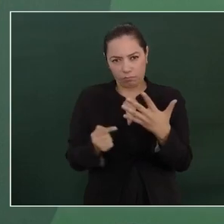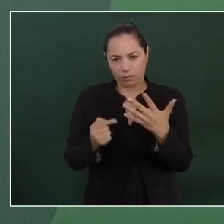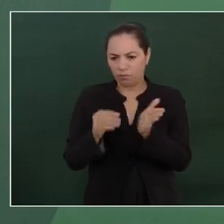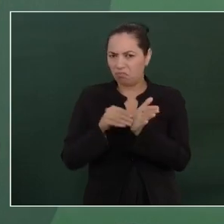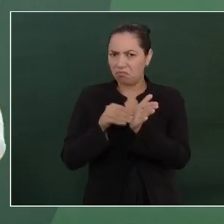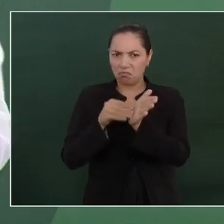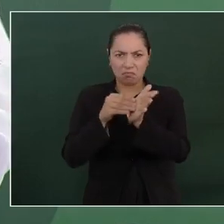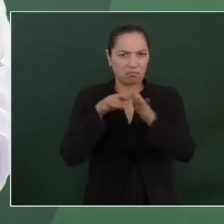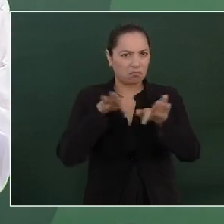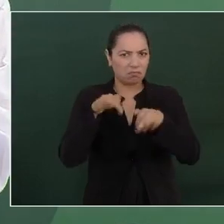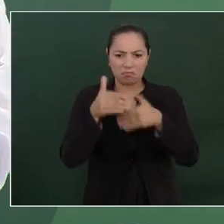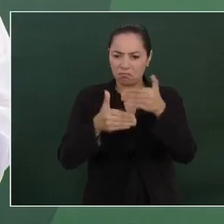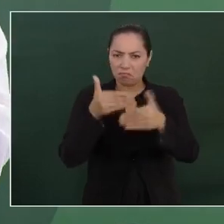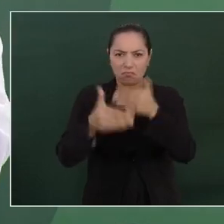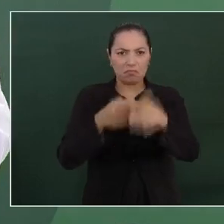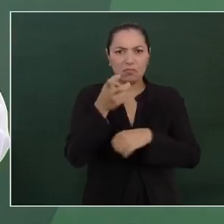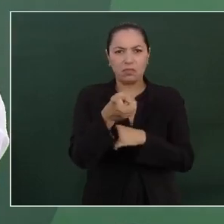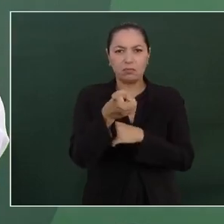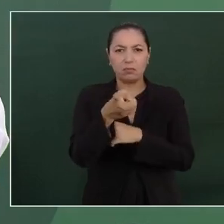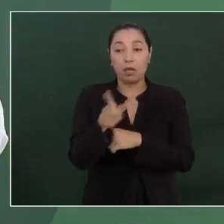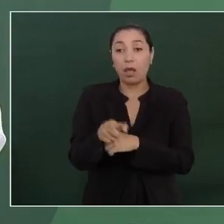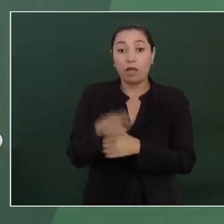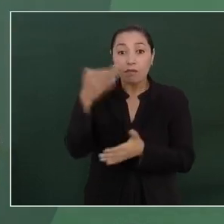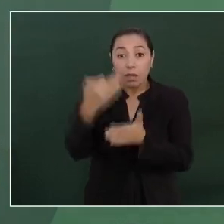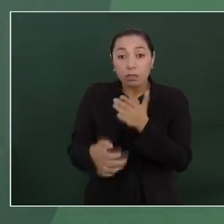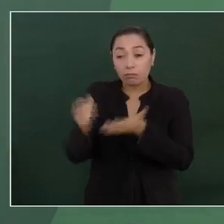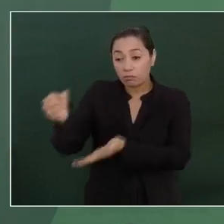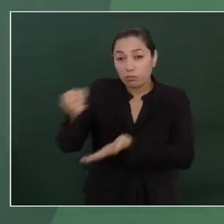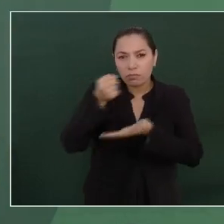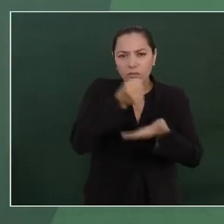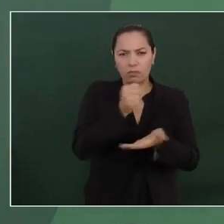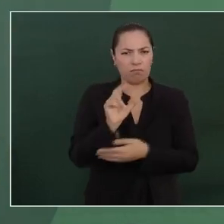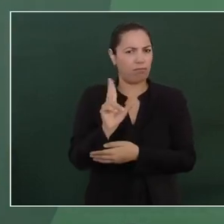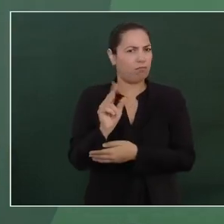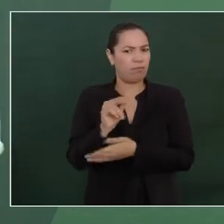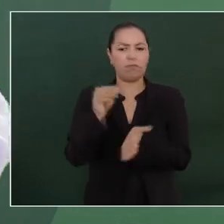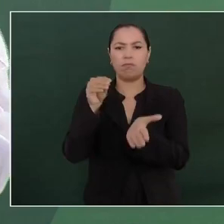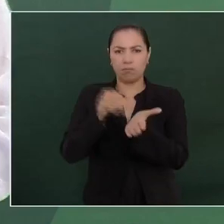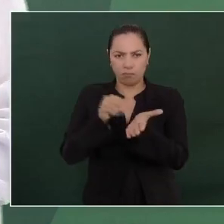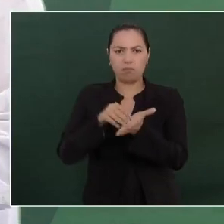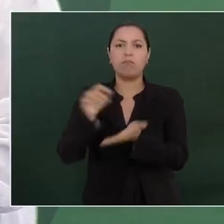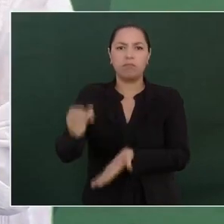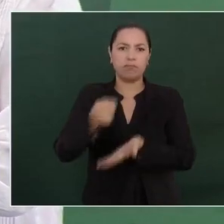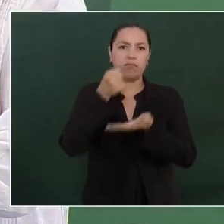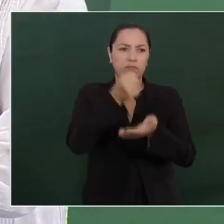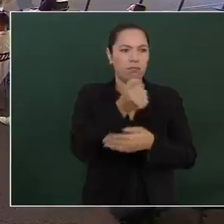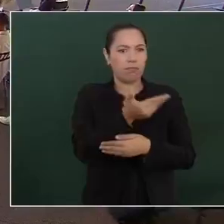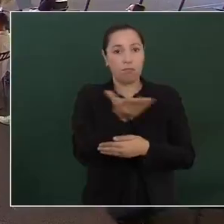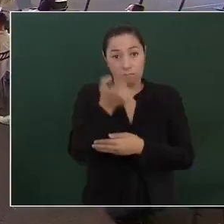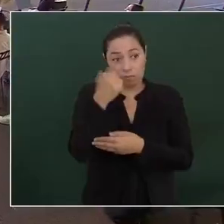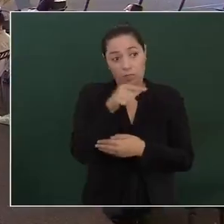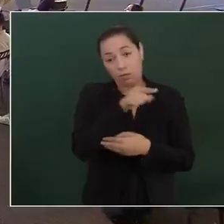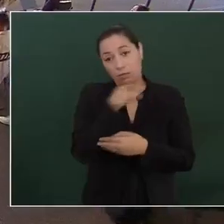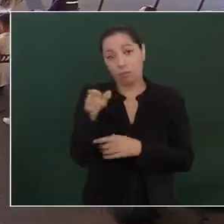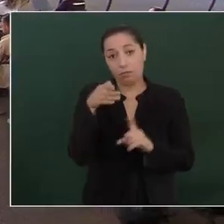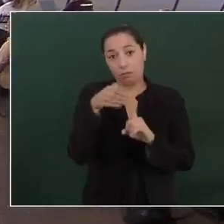y que no les falte el presupuesto a los maestros, a los docentes.